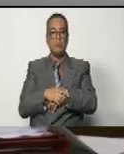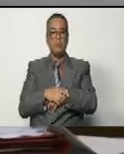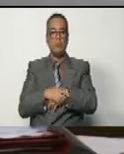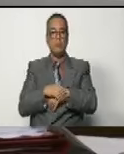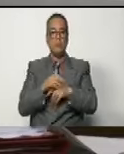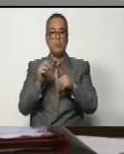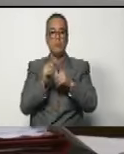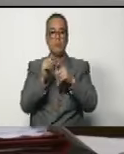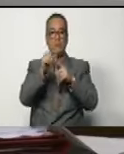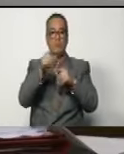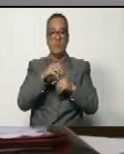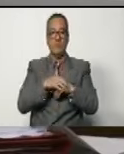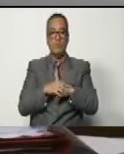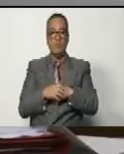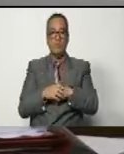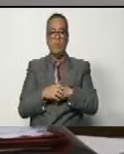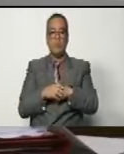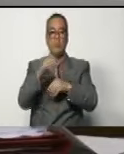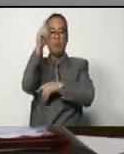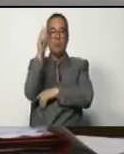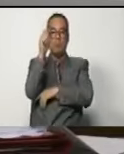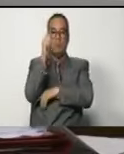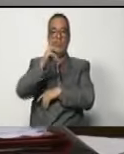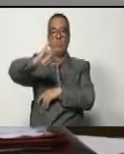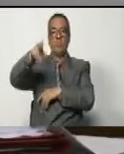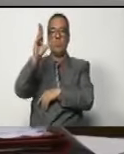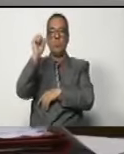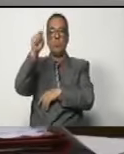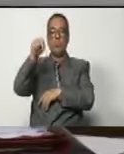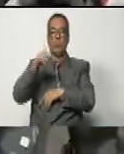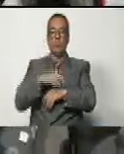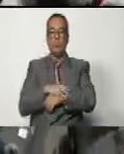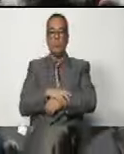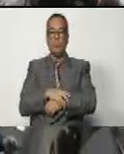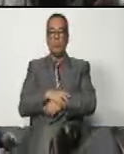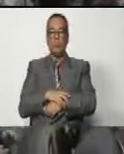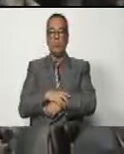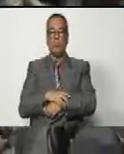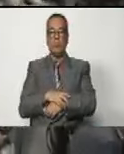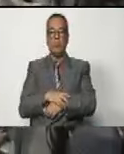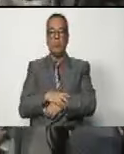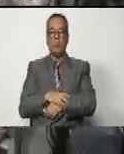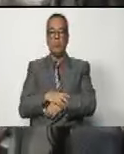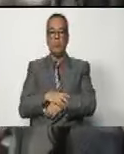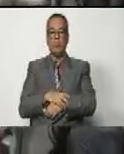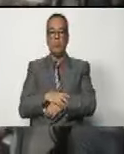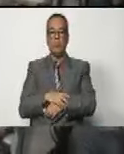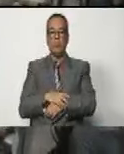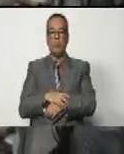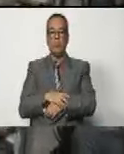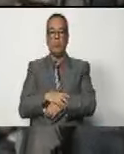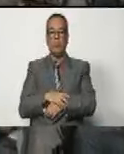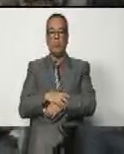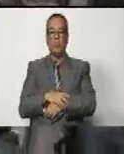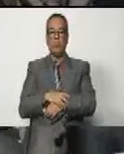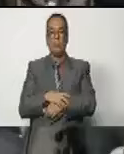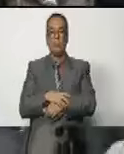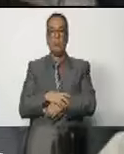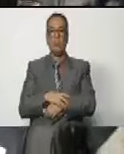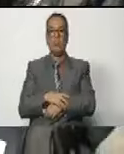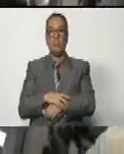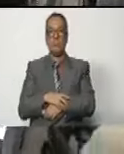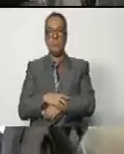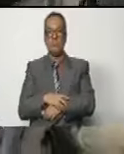Voy a dejar en el derecho de palabra al diputado Juan Romero.